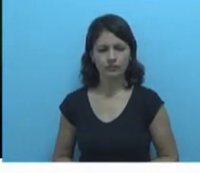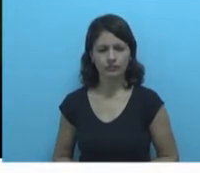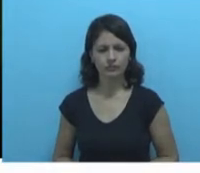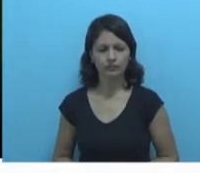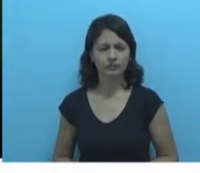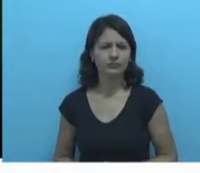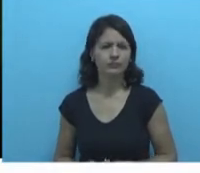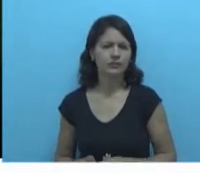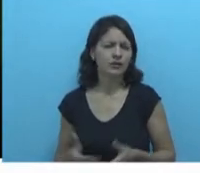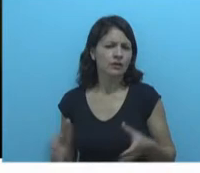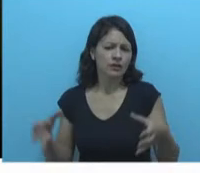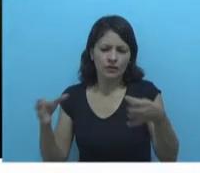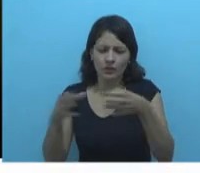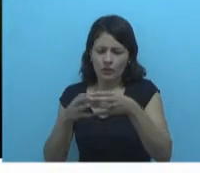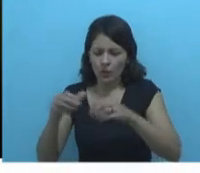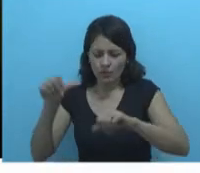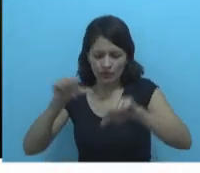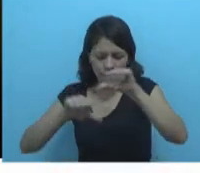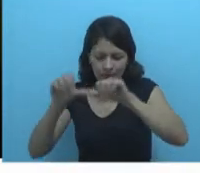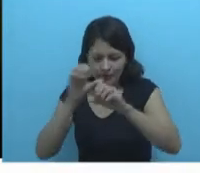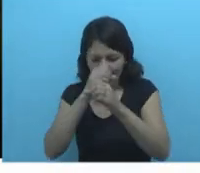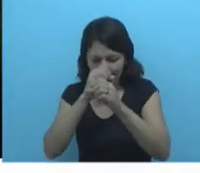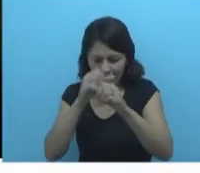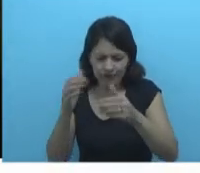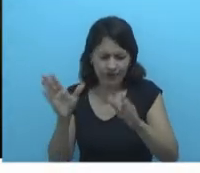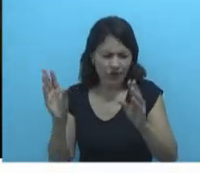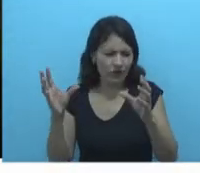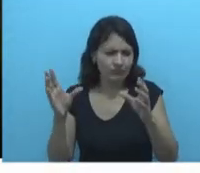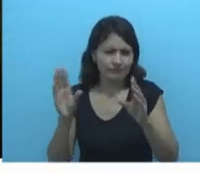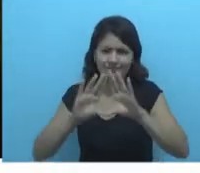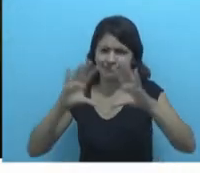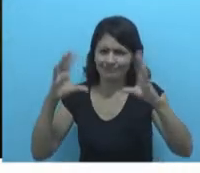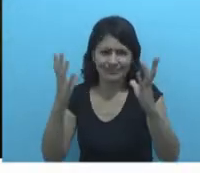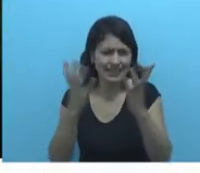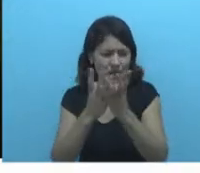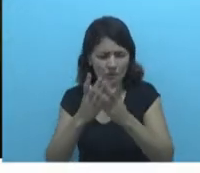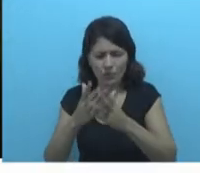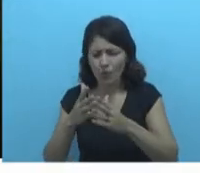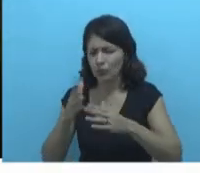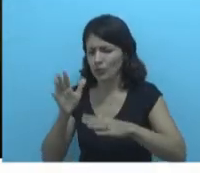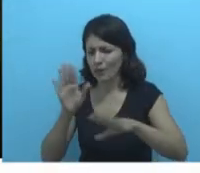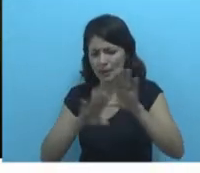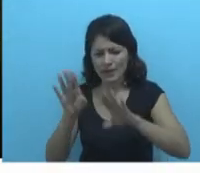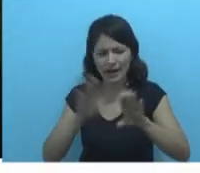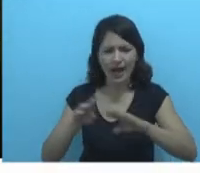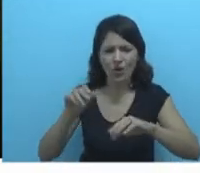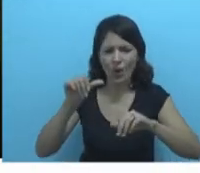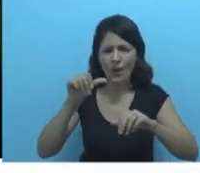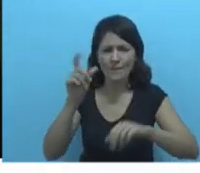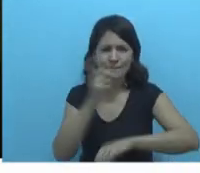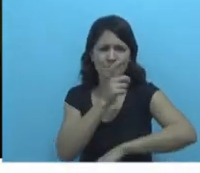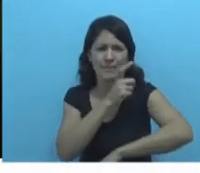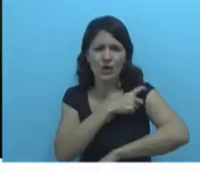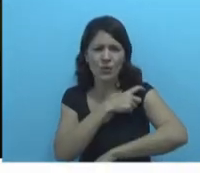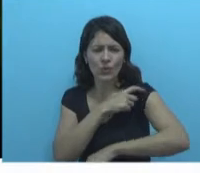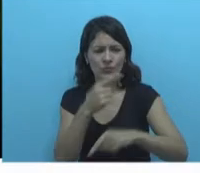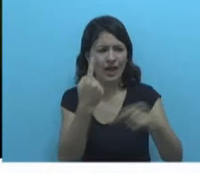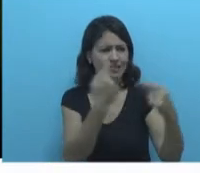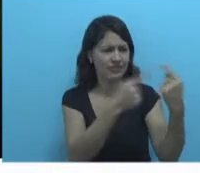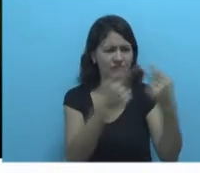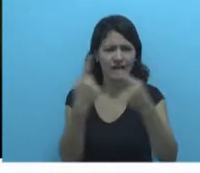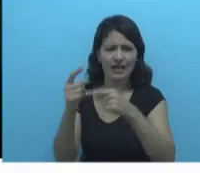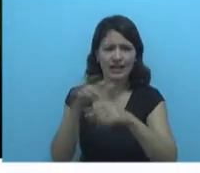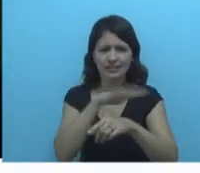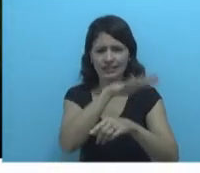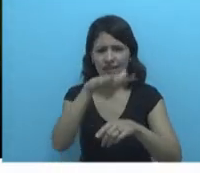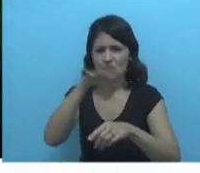la comunidad científica internacional llegar a desarrollar varias vacunas en varias